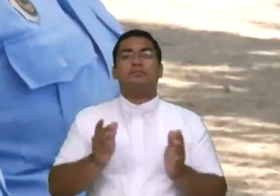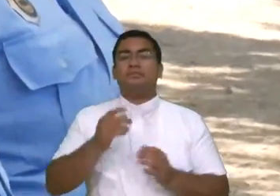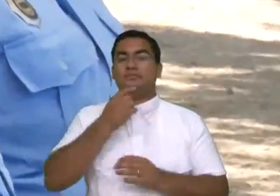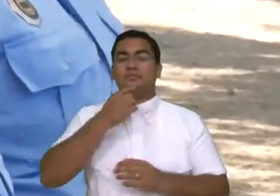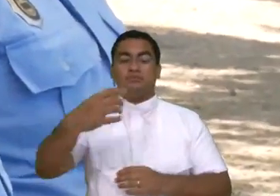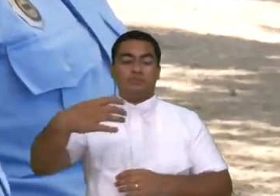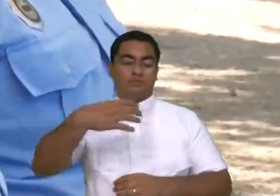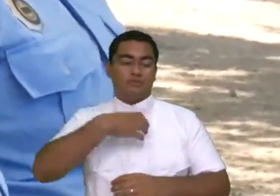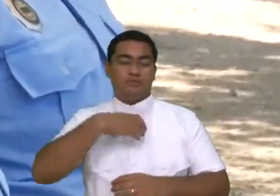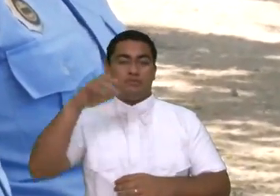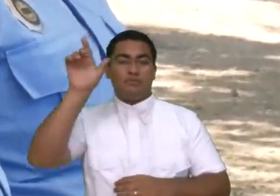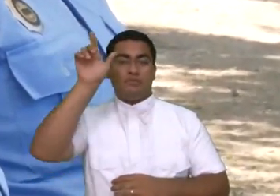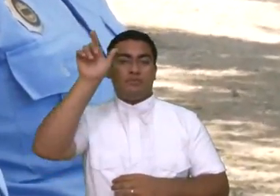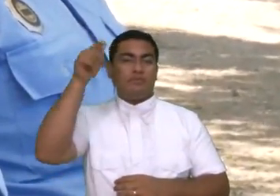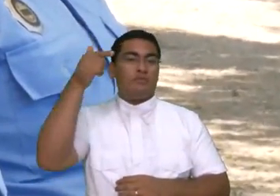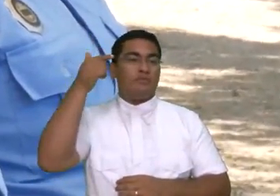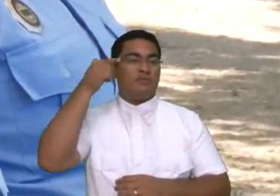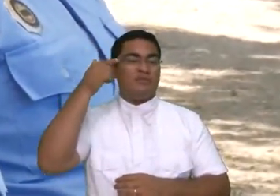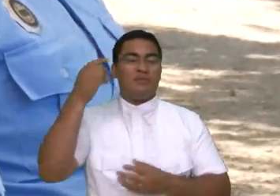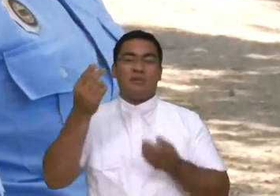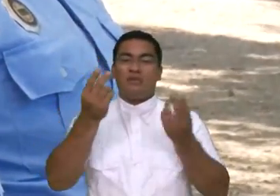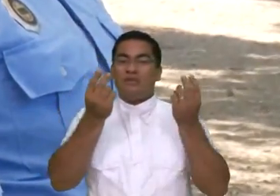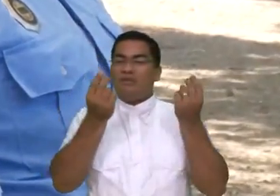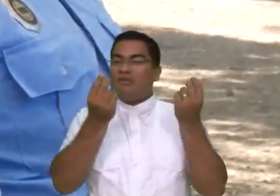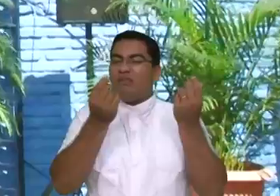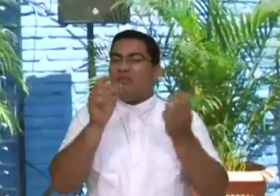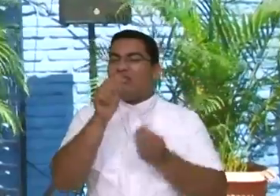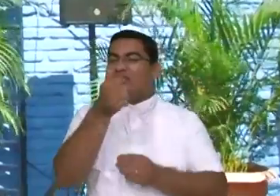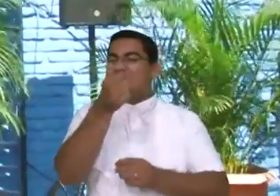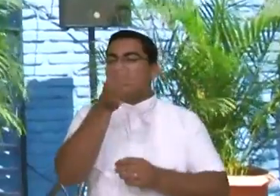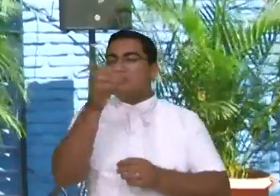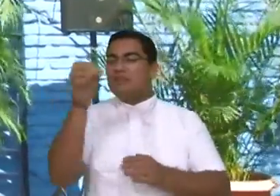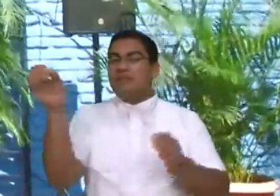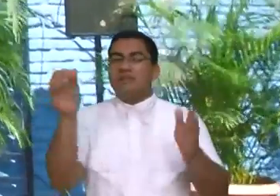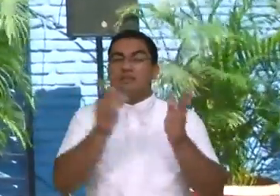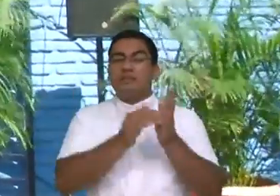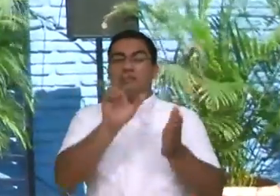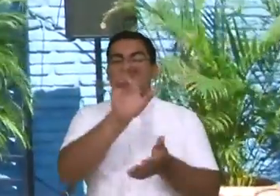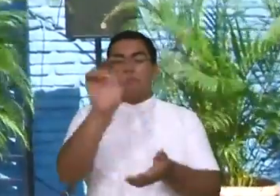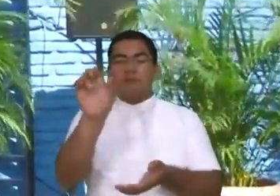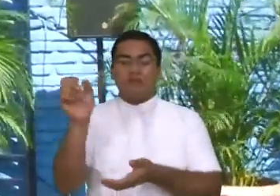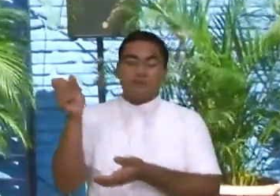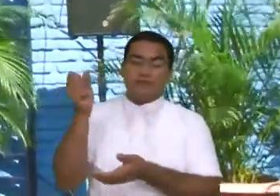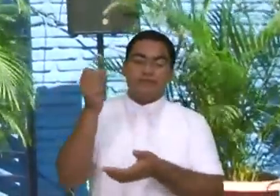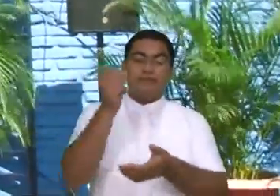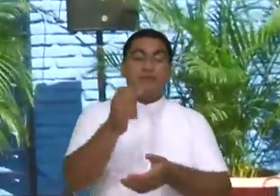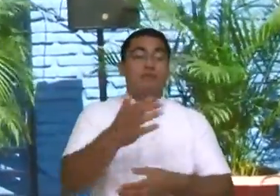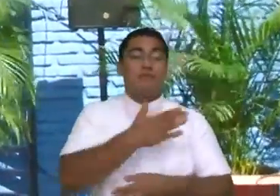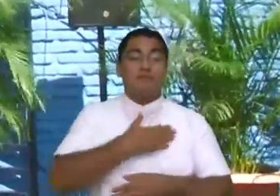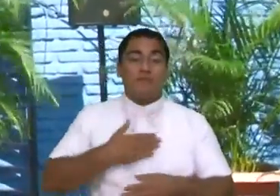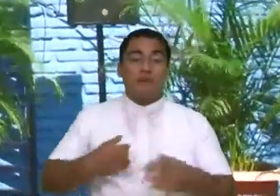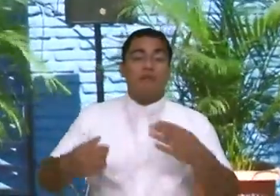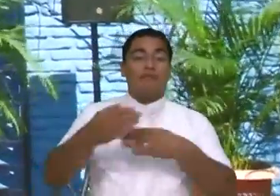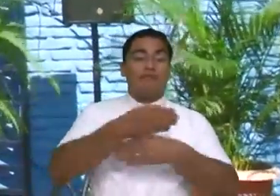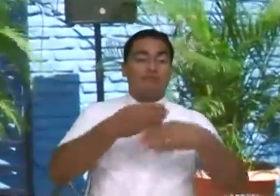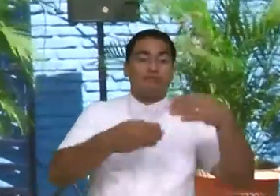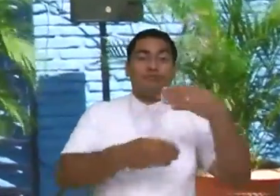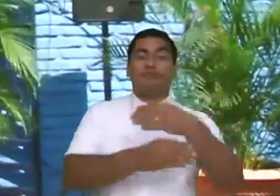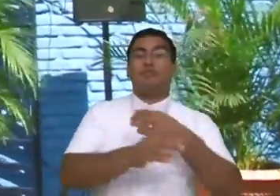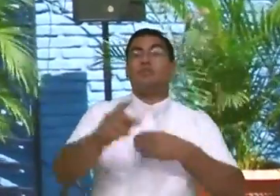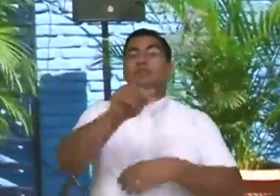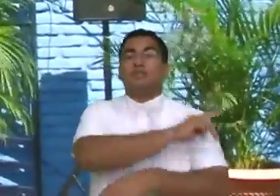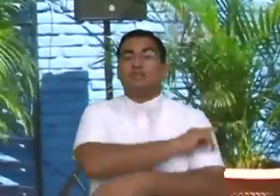nuestro gobierno ha invertido más de 600.000 córdobas para mejorar